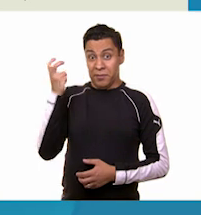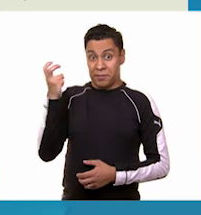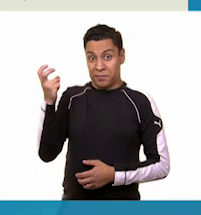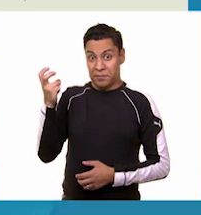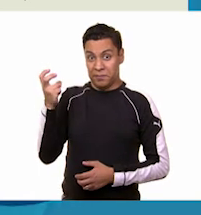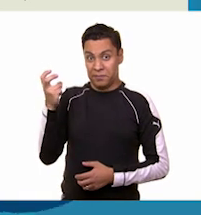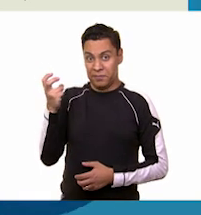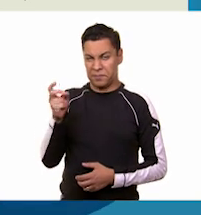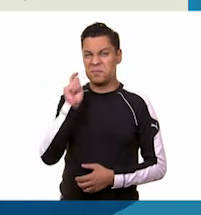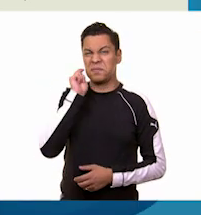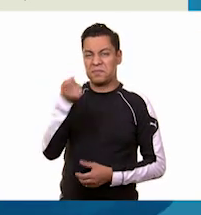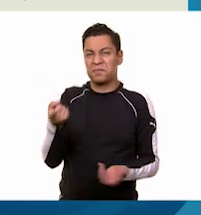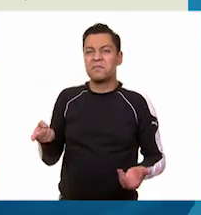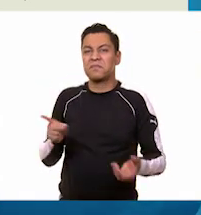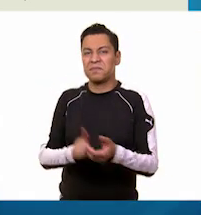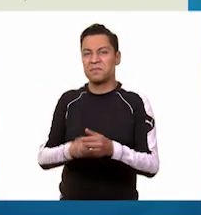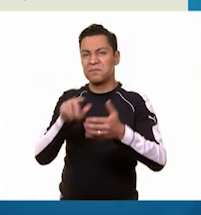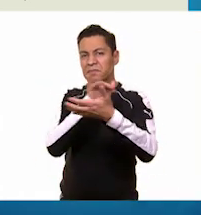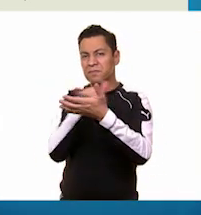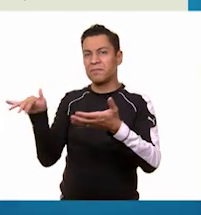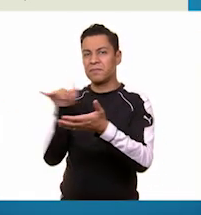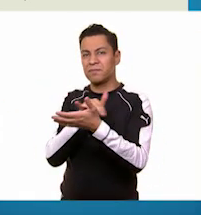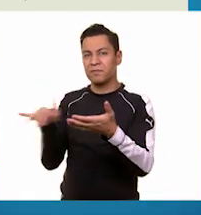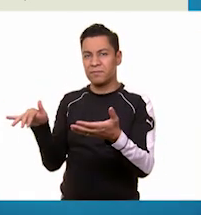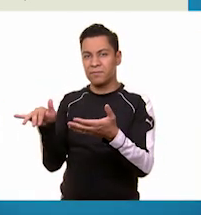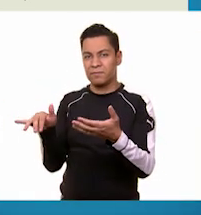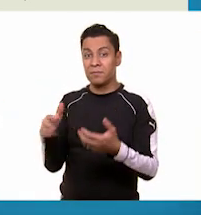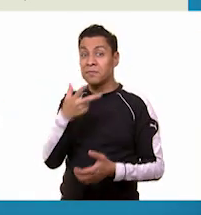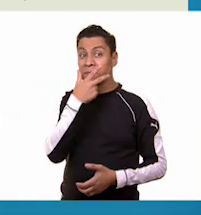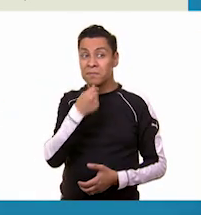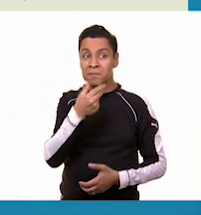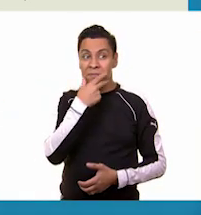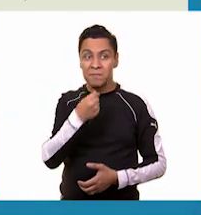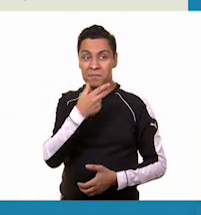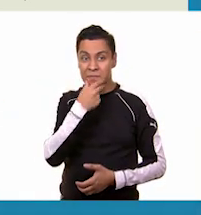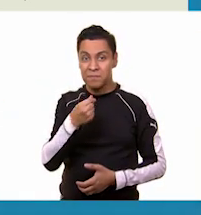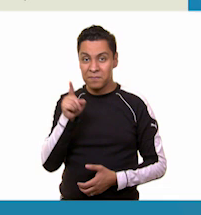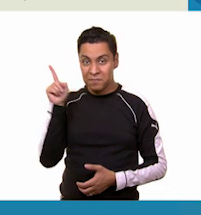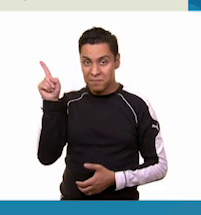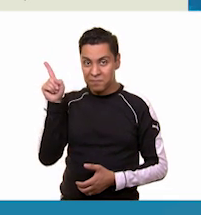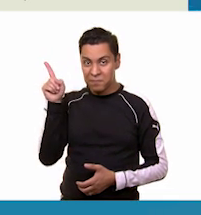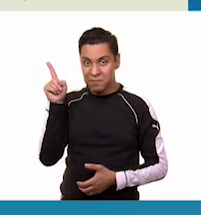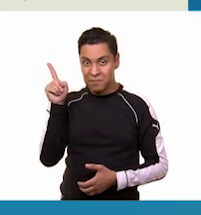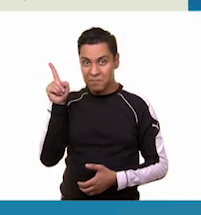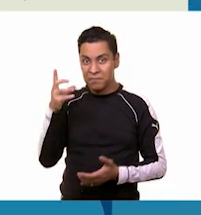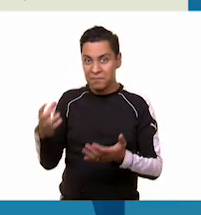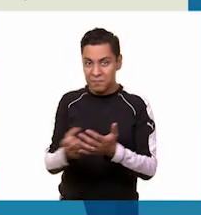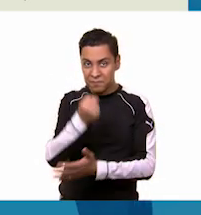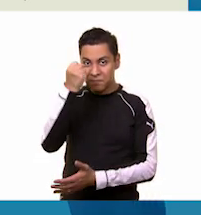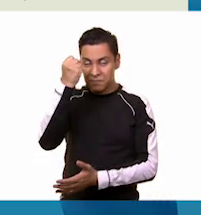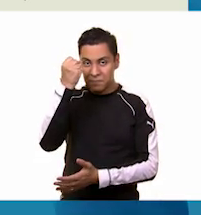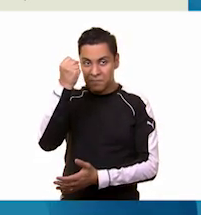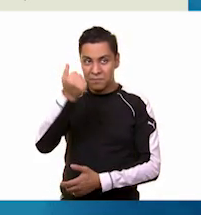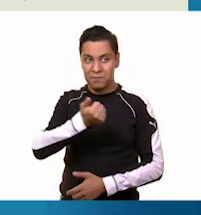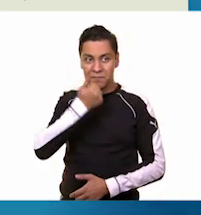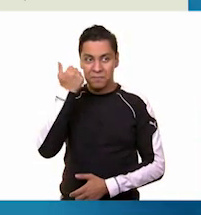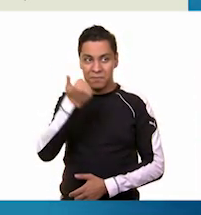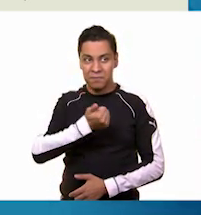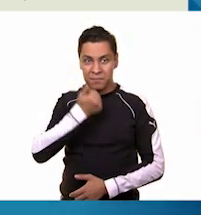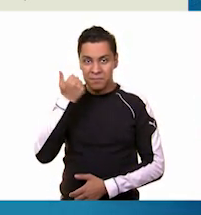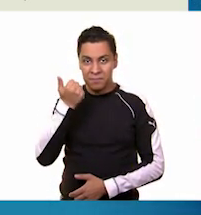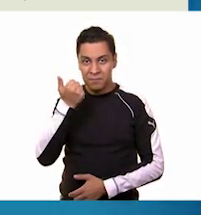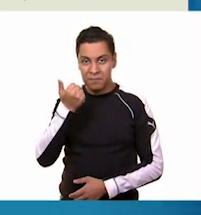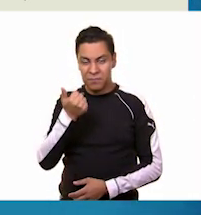En la entrada vamos a encontrar que a Cristian, que es el niño de quien se está hablando, y dice